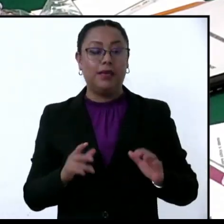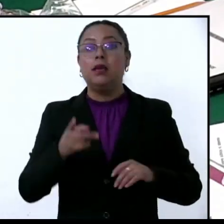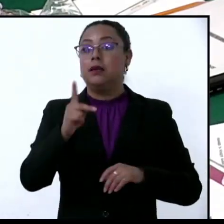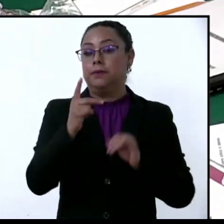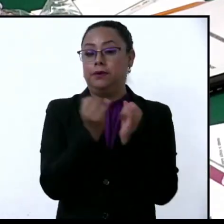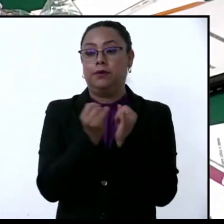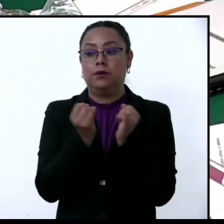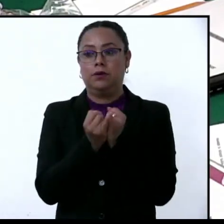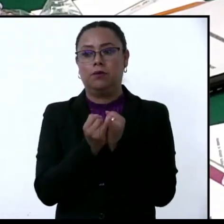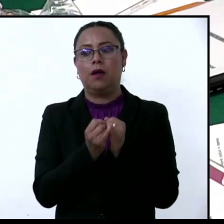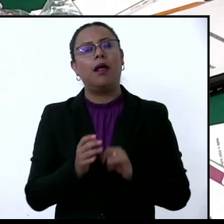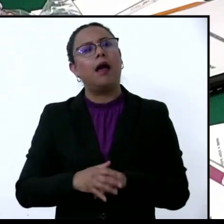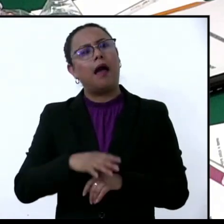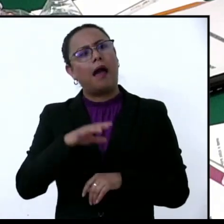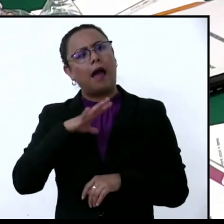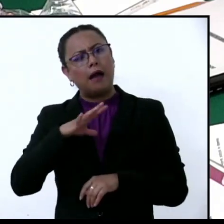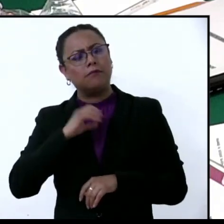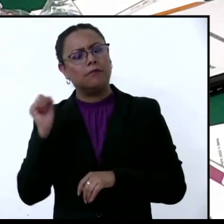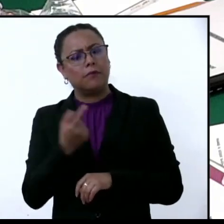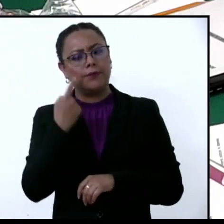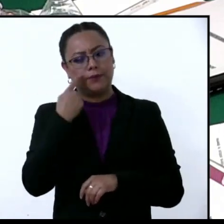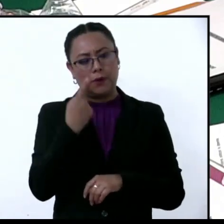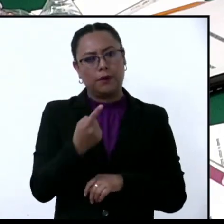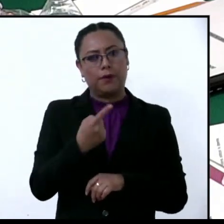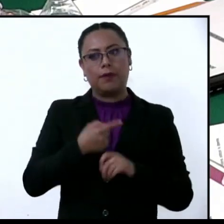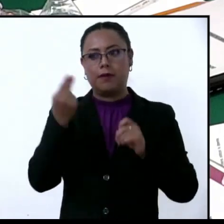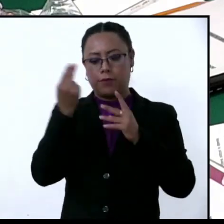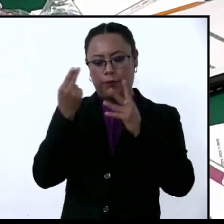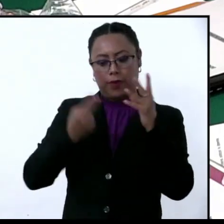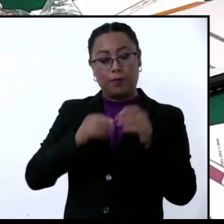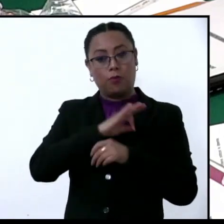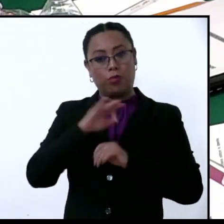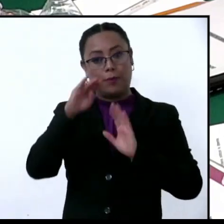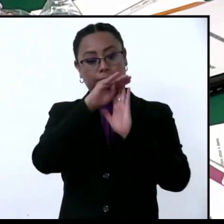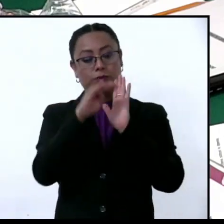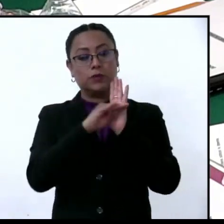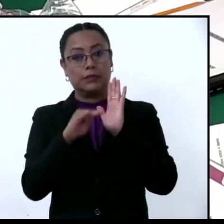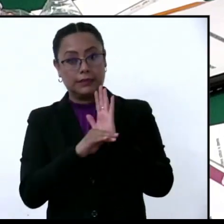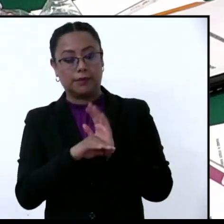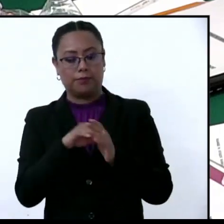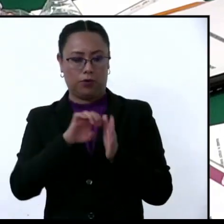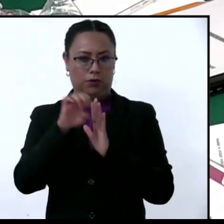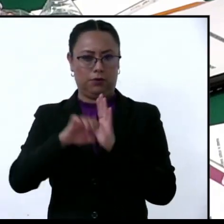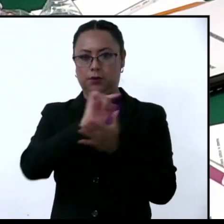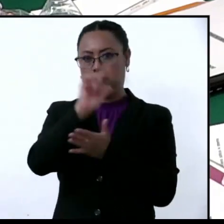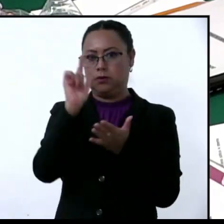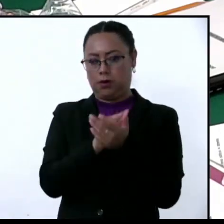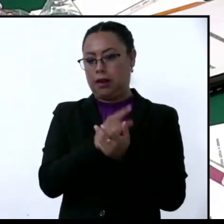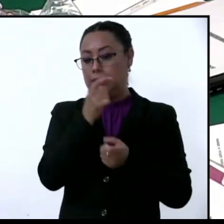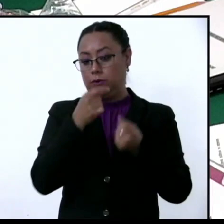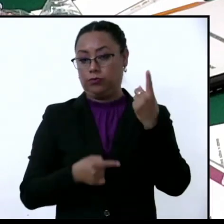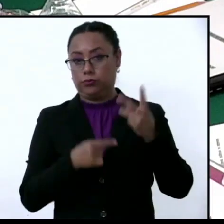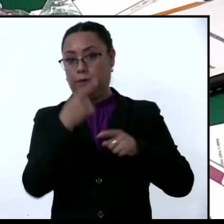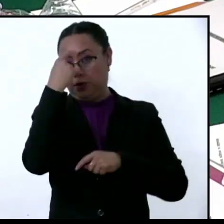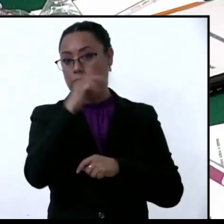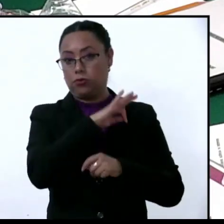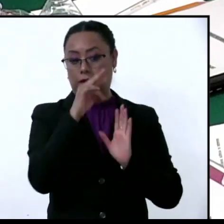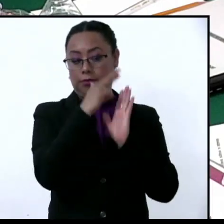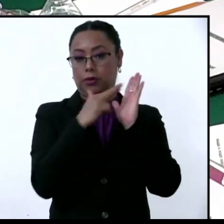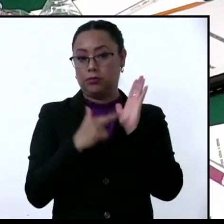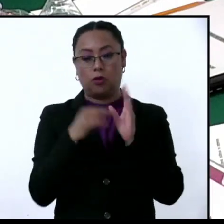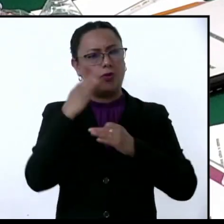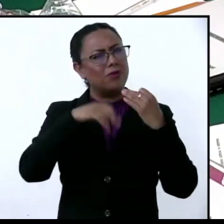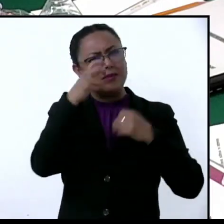he reiterado que existe la necesidad de establecer desde la legislación los criterios para regular